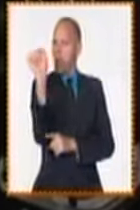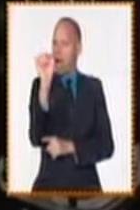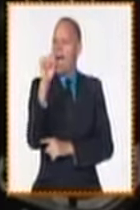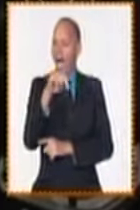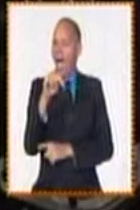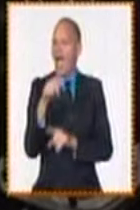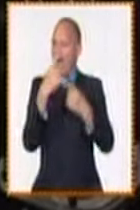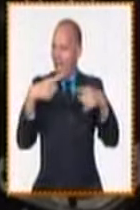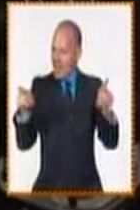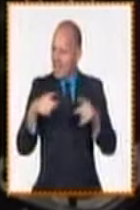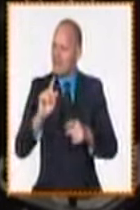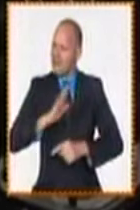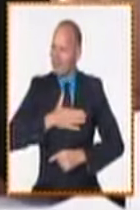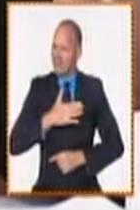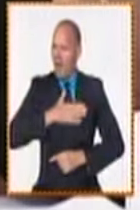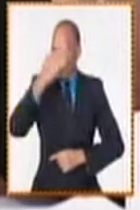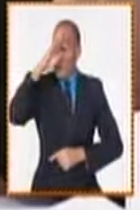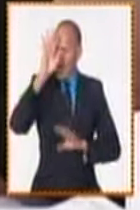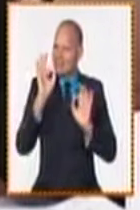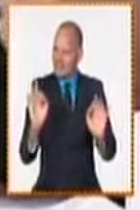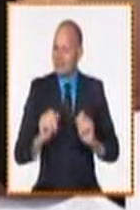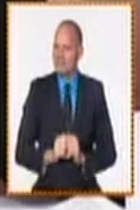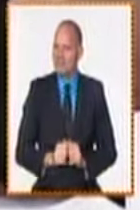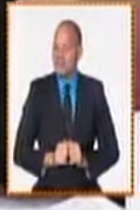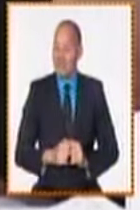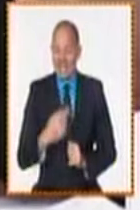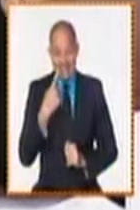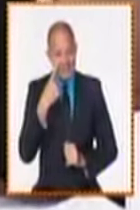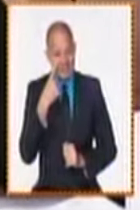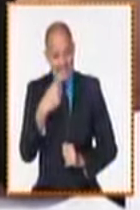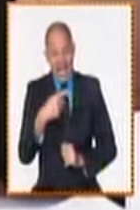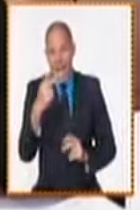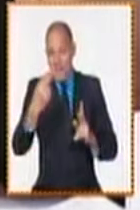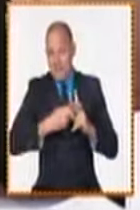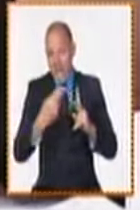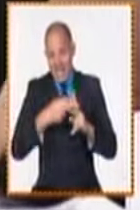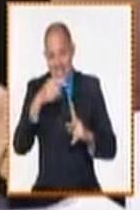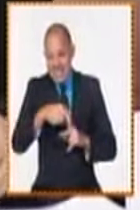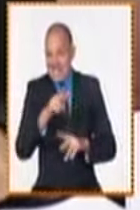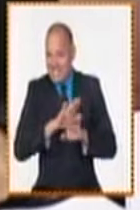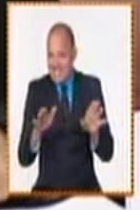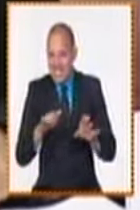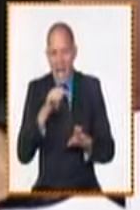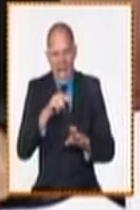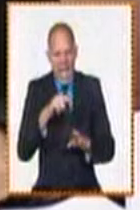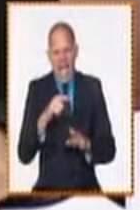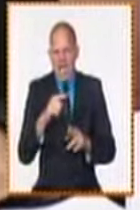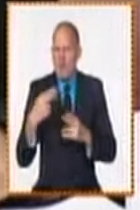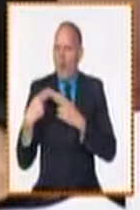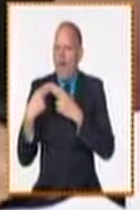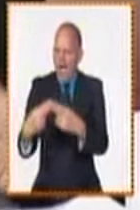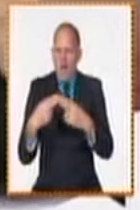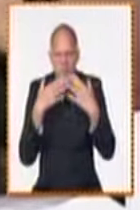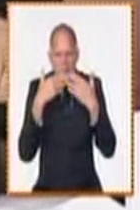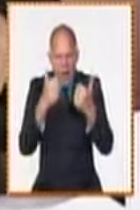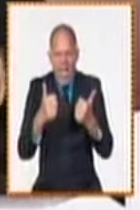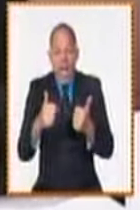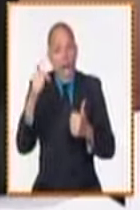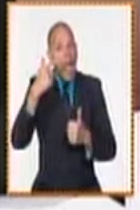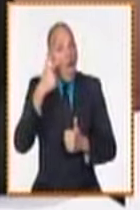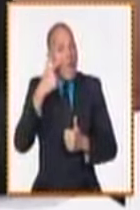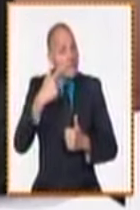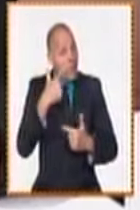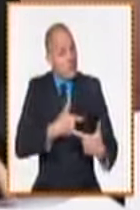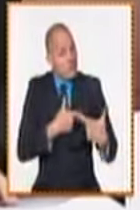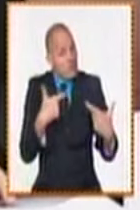de la patria. Decía José Joaquín Palma: Bayamo, cuya heroicidad preclara le dará lustre a la historia, y a Cuba le dará fama. De esta